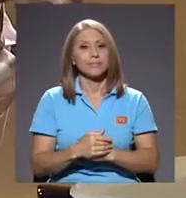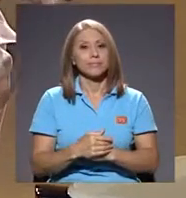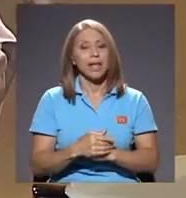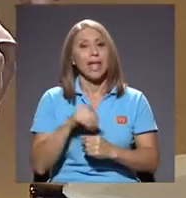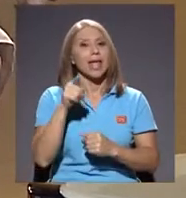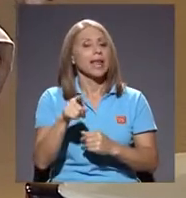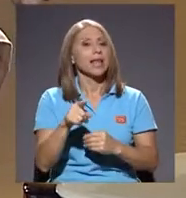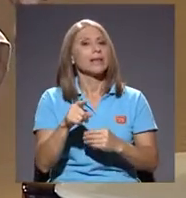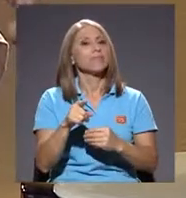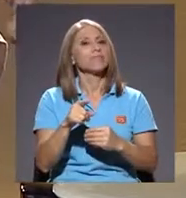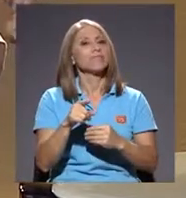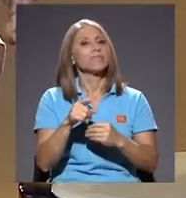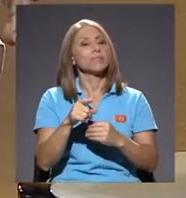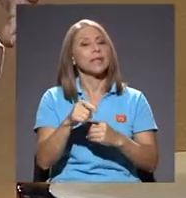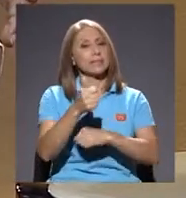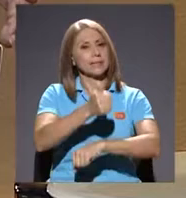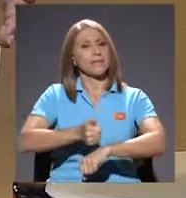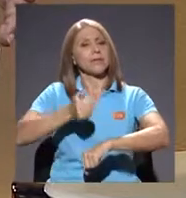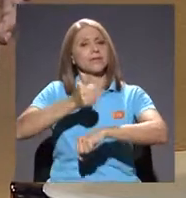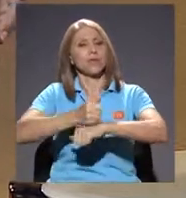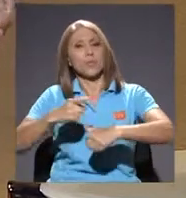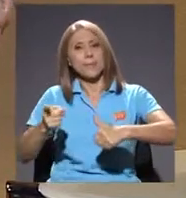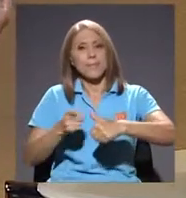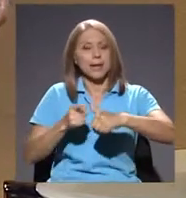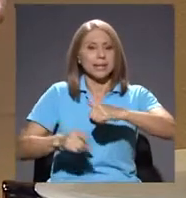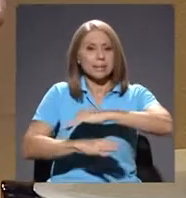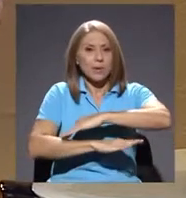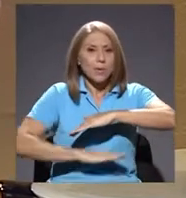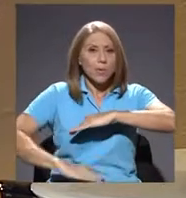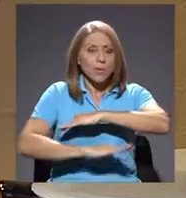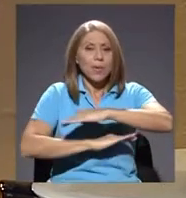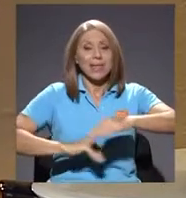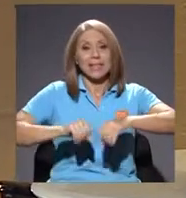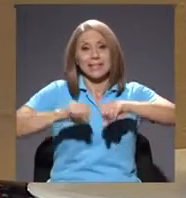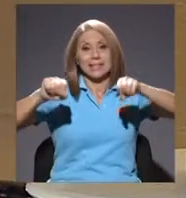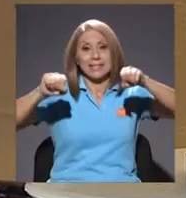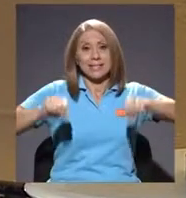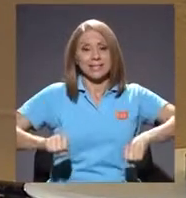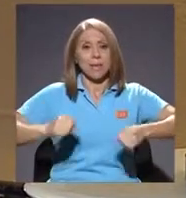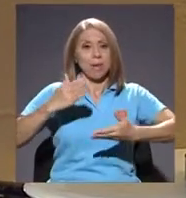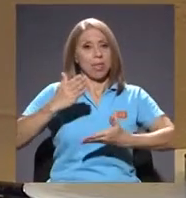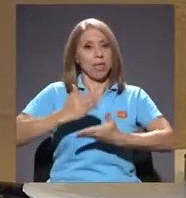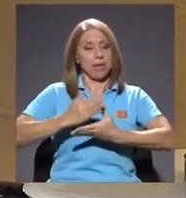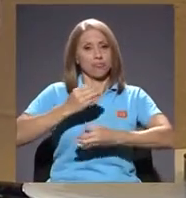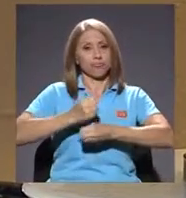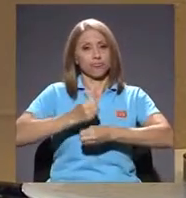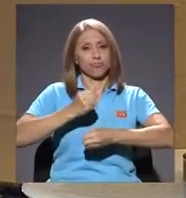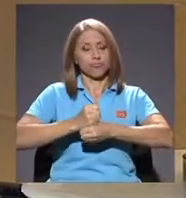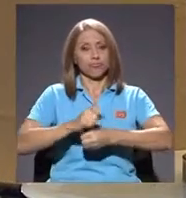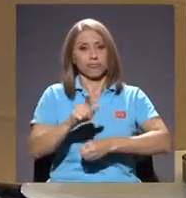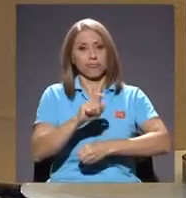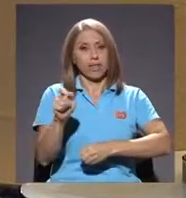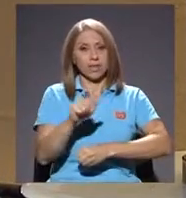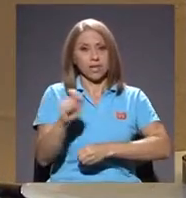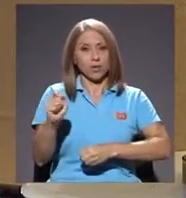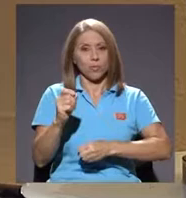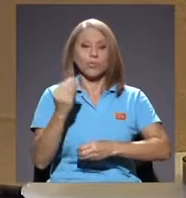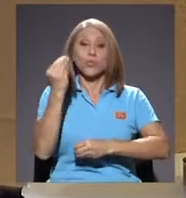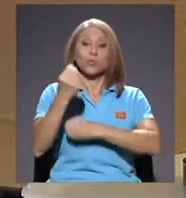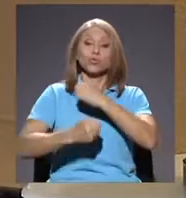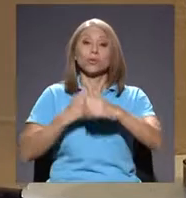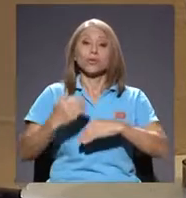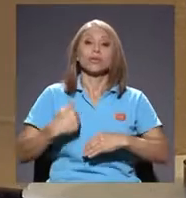primeras piedras de el sistema del retiro muchos años después en la